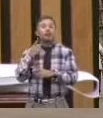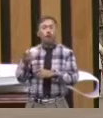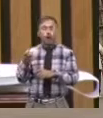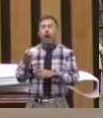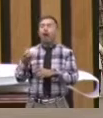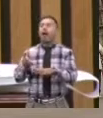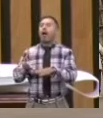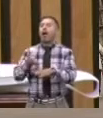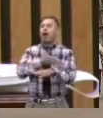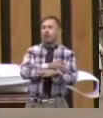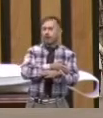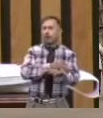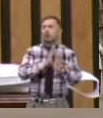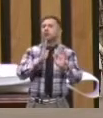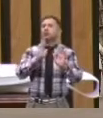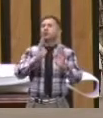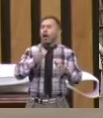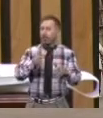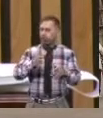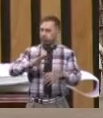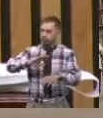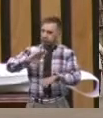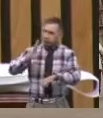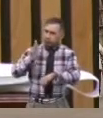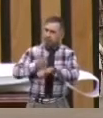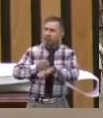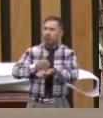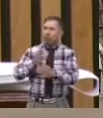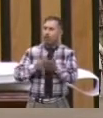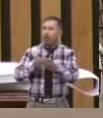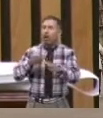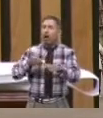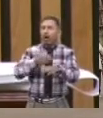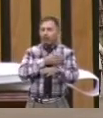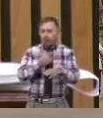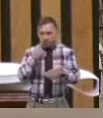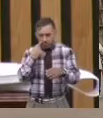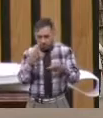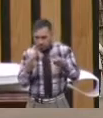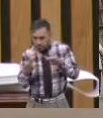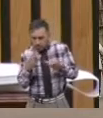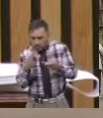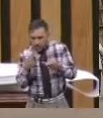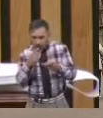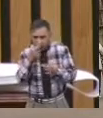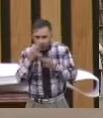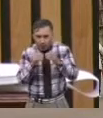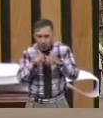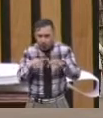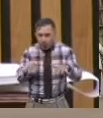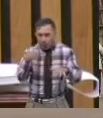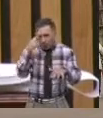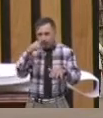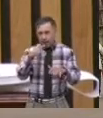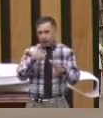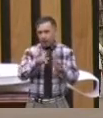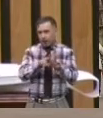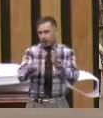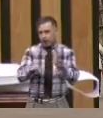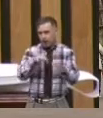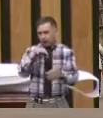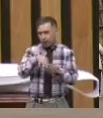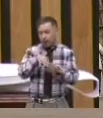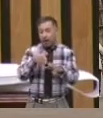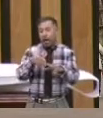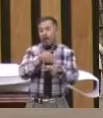sancionado previamente por la realización de una estrategia sistemática de difusión de propaganda electoral durante el